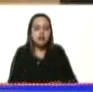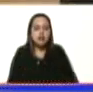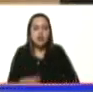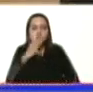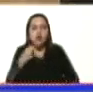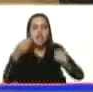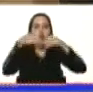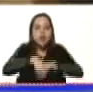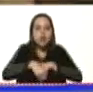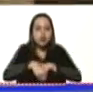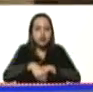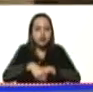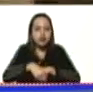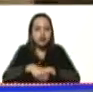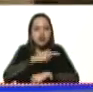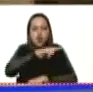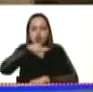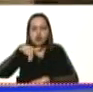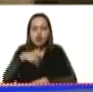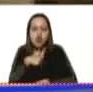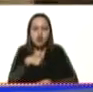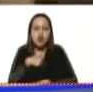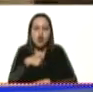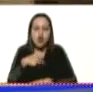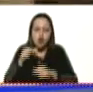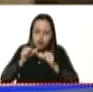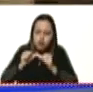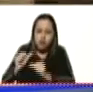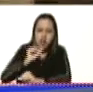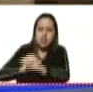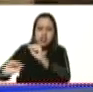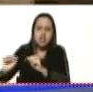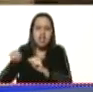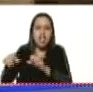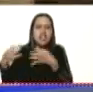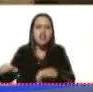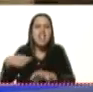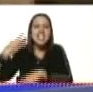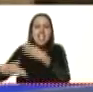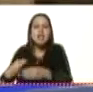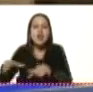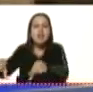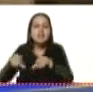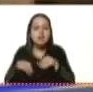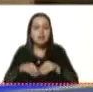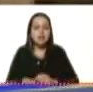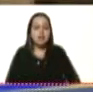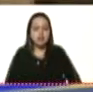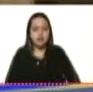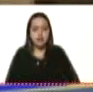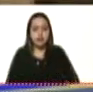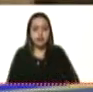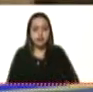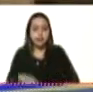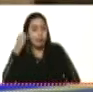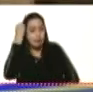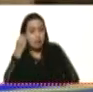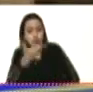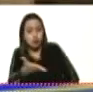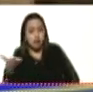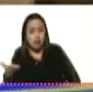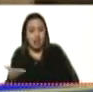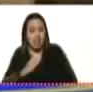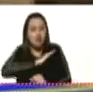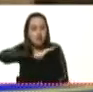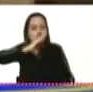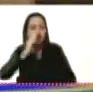se opone, lucharemos contra ella y haremos que nos obedezca. Imagínense ustedes, aquella fuerza